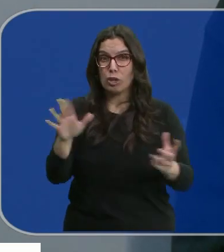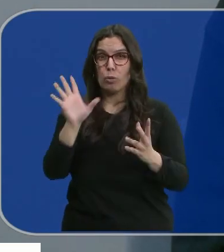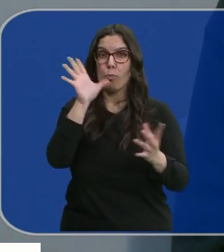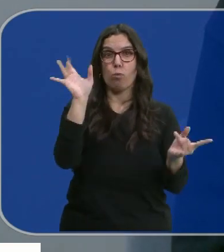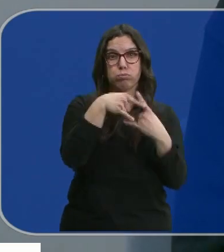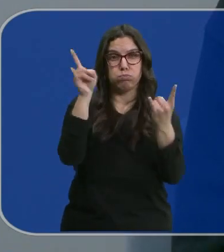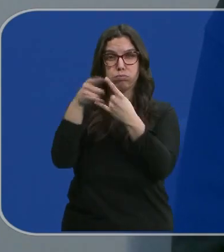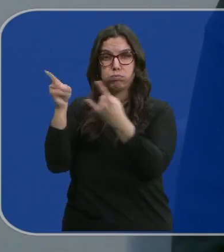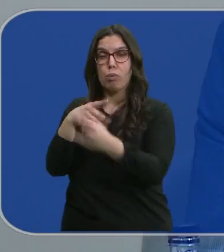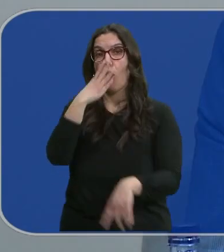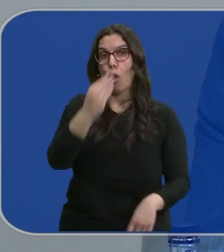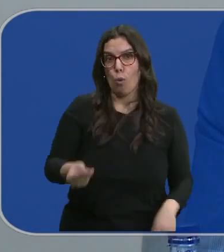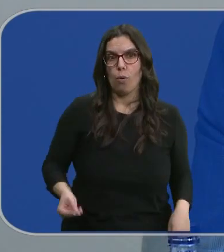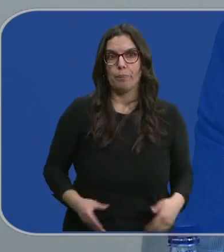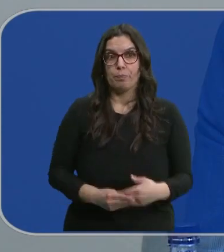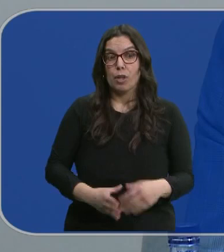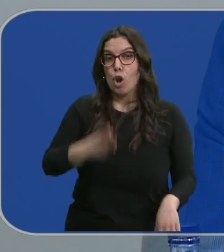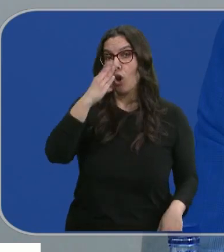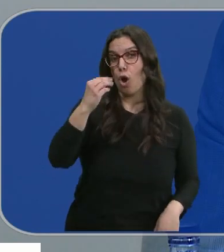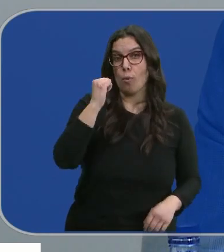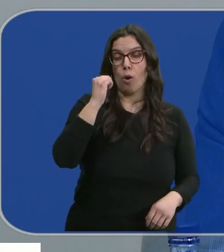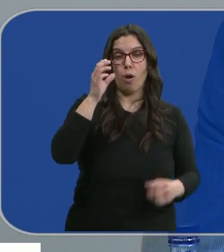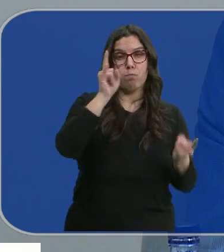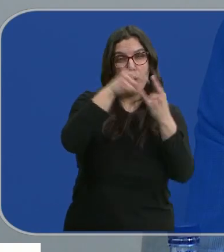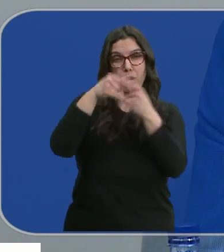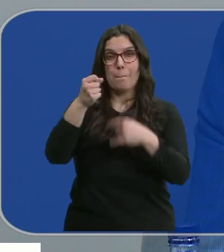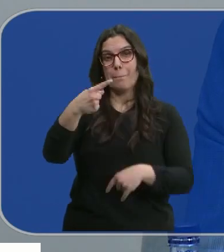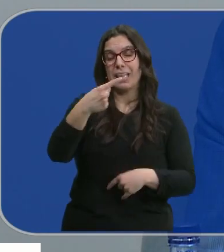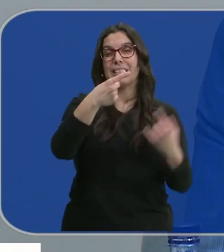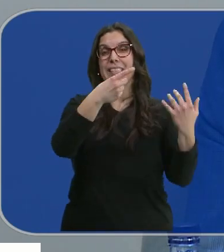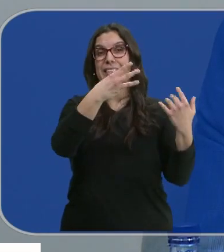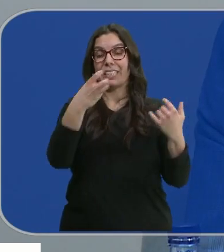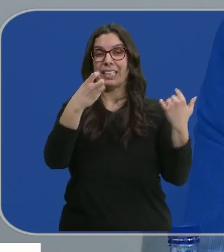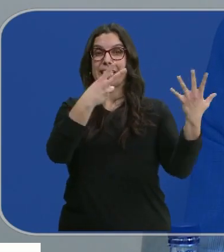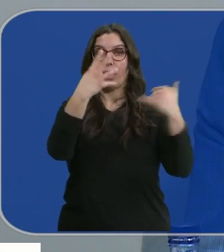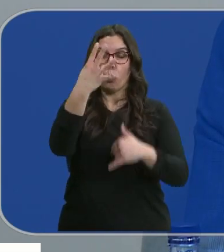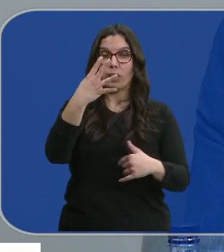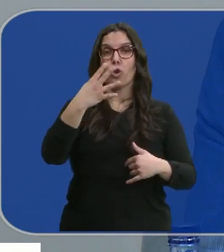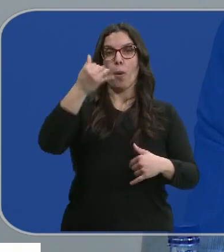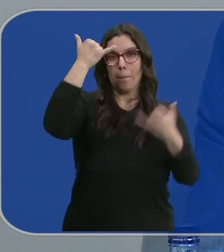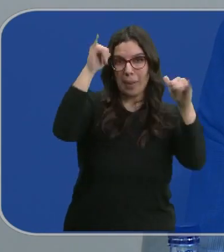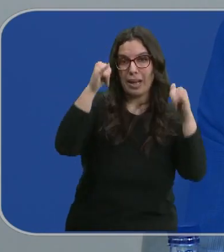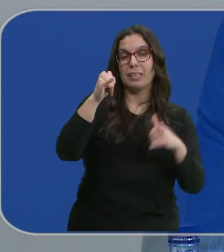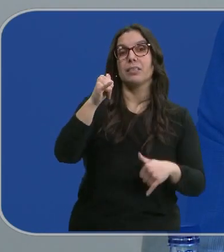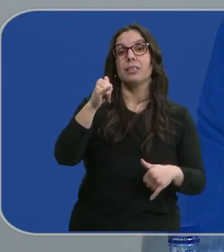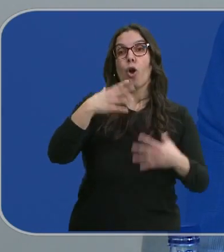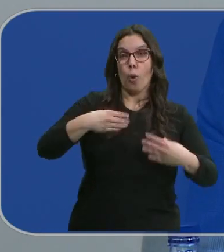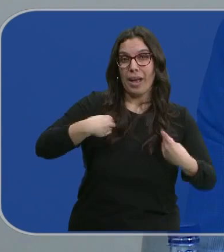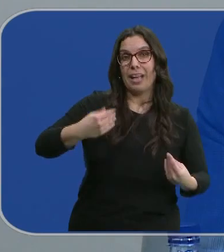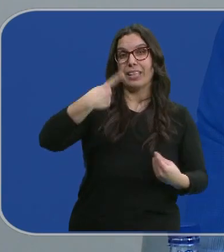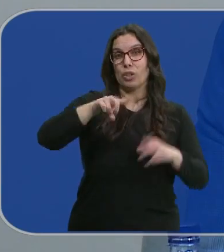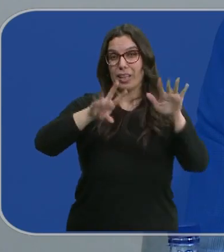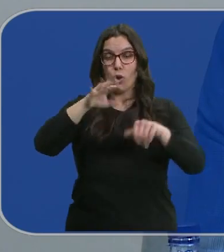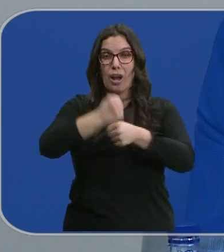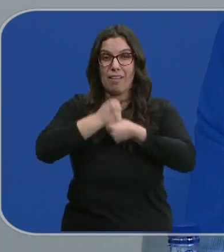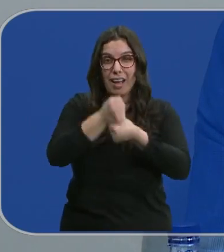los ataques del lobo. Los lobos mataron 1.374 vacas, 1.048 ovejas, 165 caballos